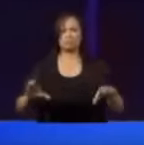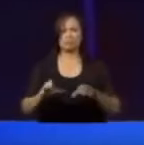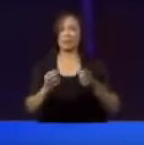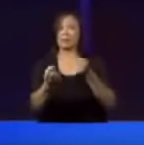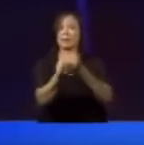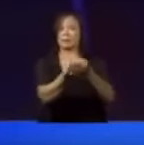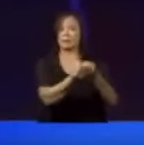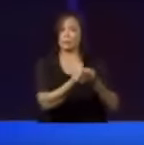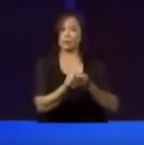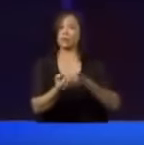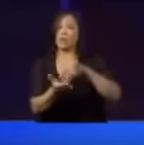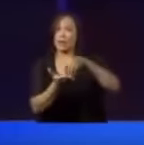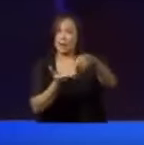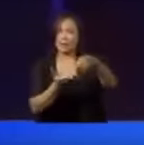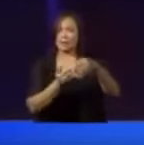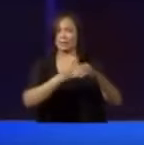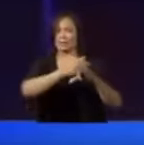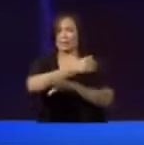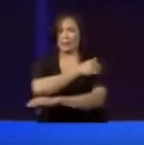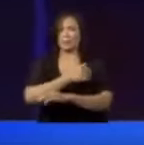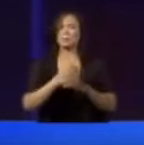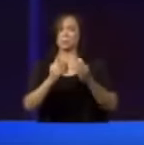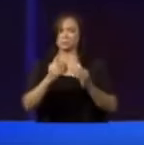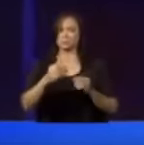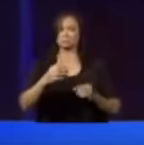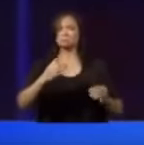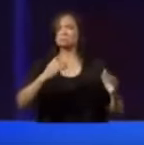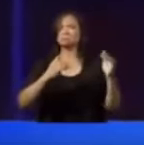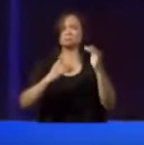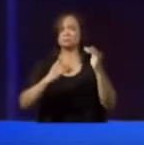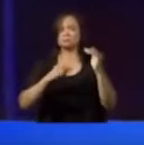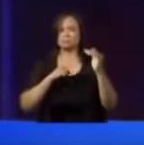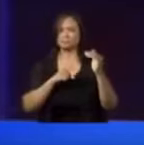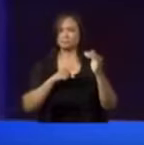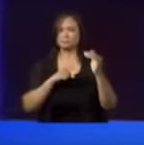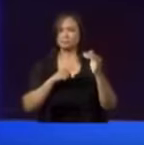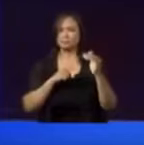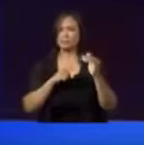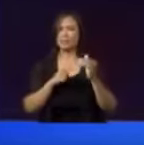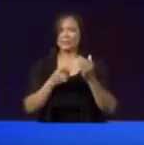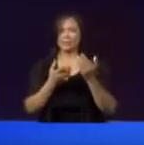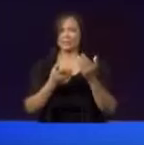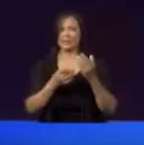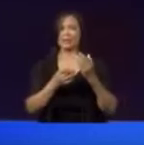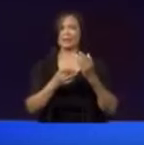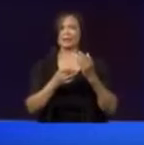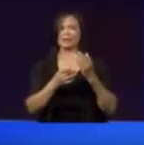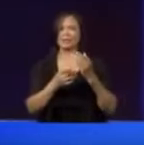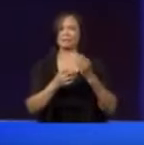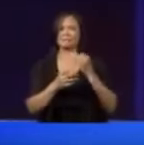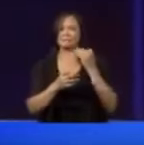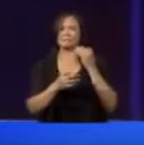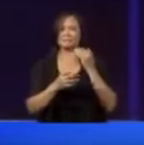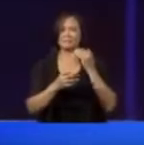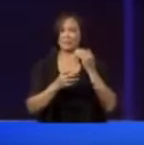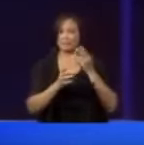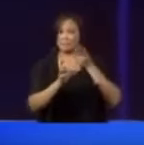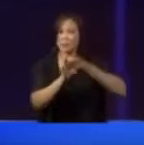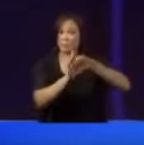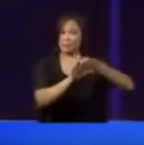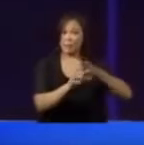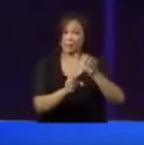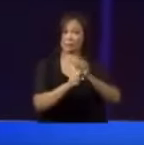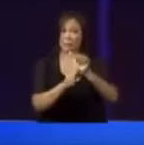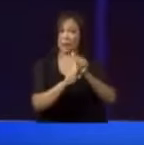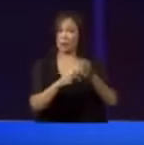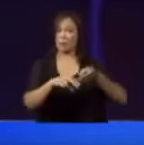y apoyando a los sectores productivos, y por eso ese nivel de desempleo tan bajo. Pero además, en